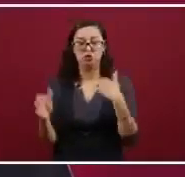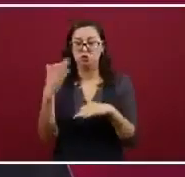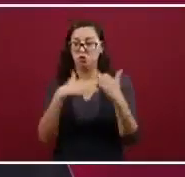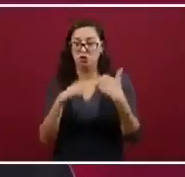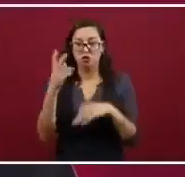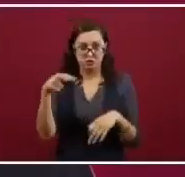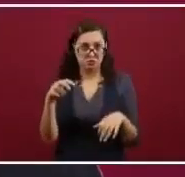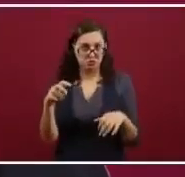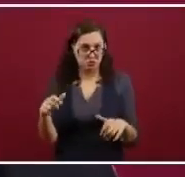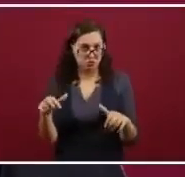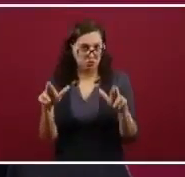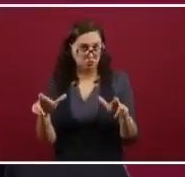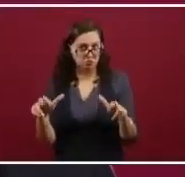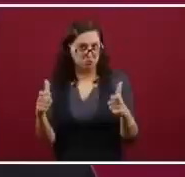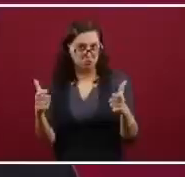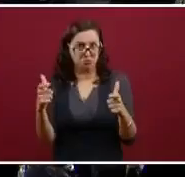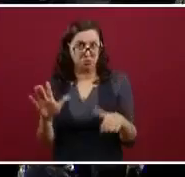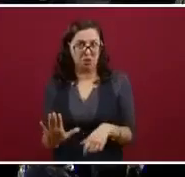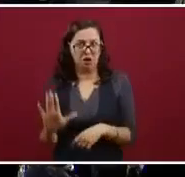como machuchones.